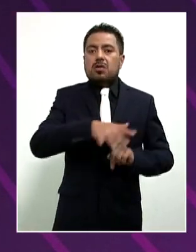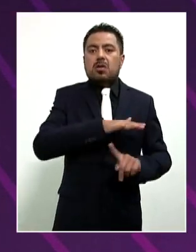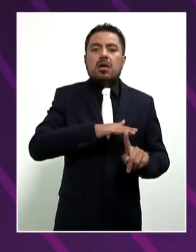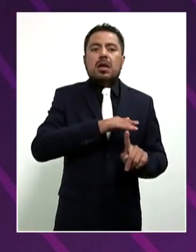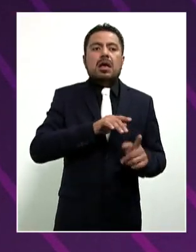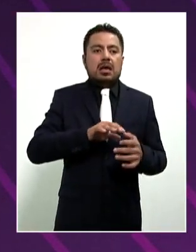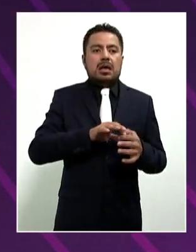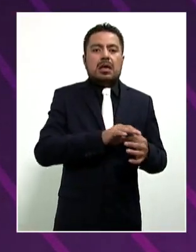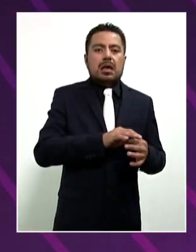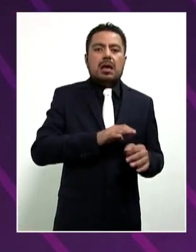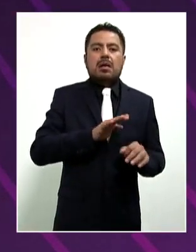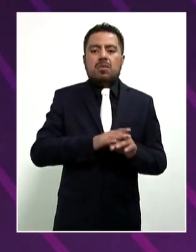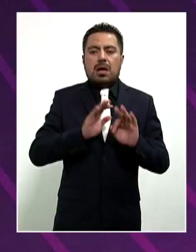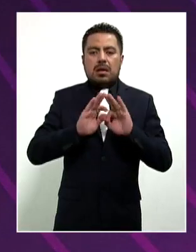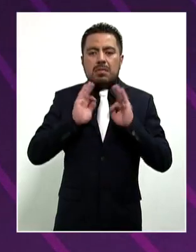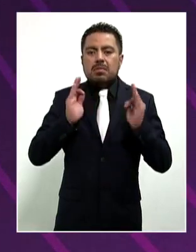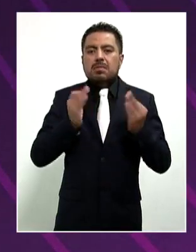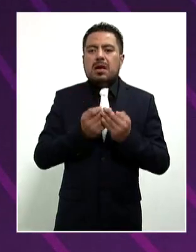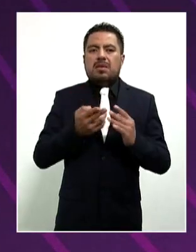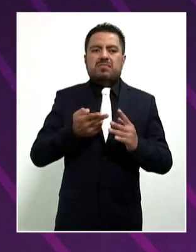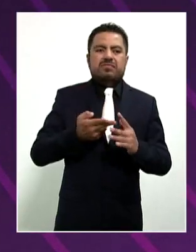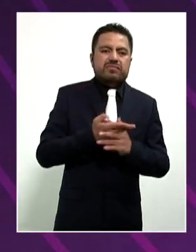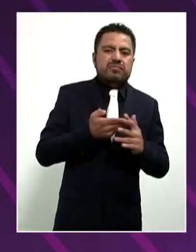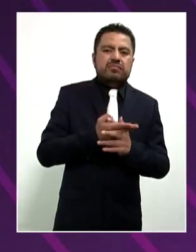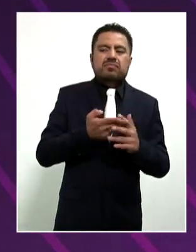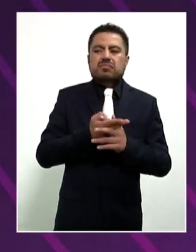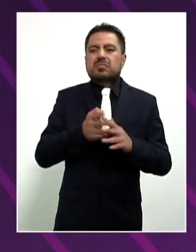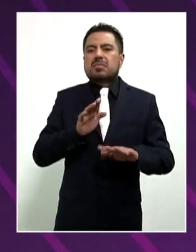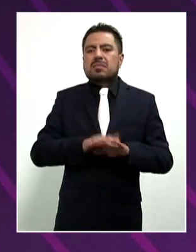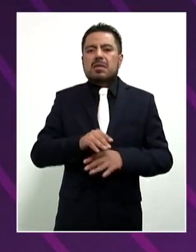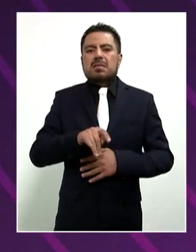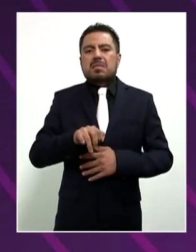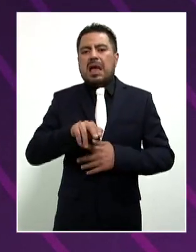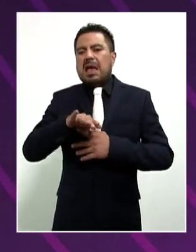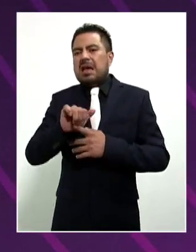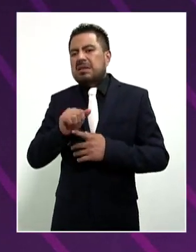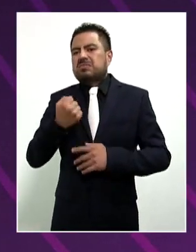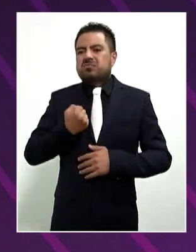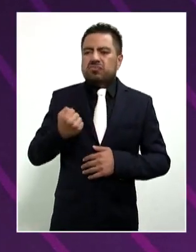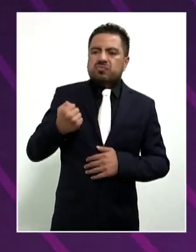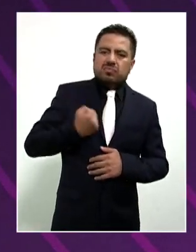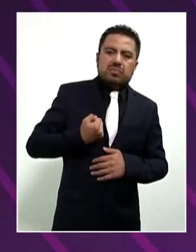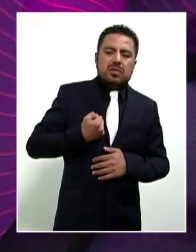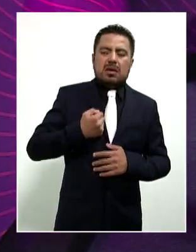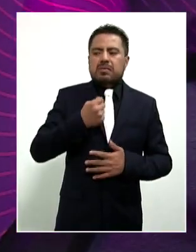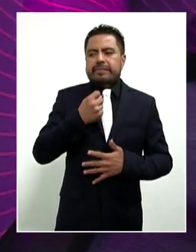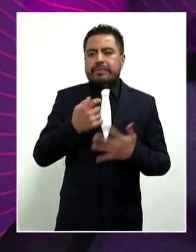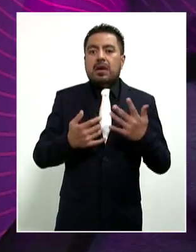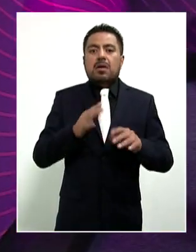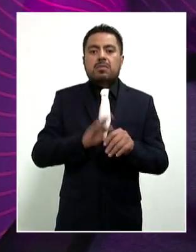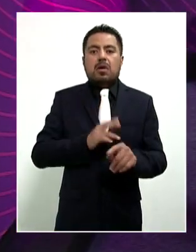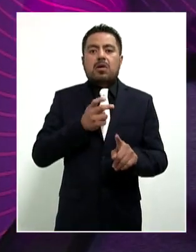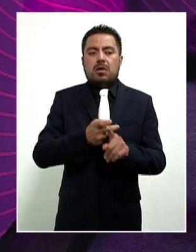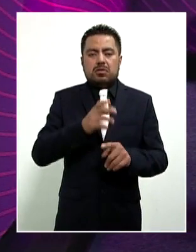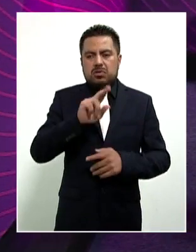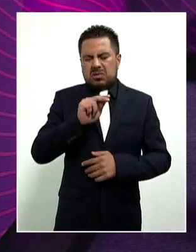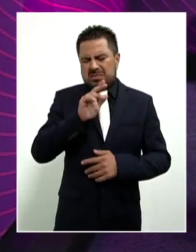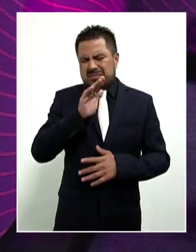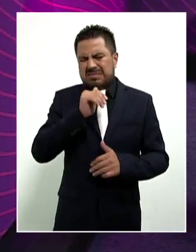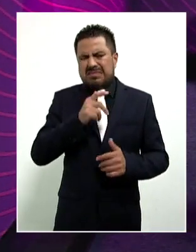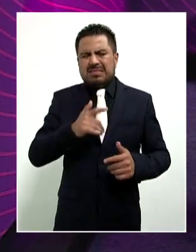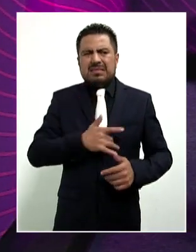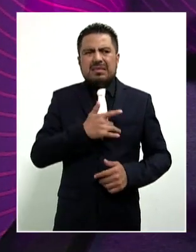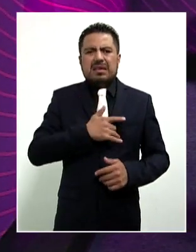están ligadas a las mafias, a los criminales, a los maras, etcétera, etcétera. Y por eso que no es casual que